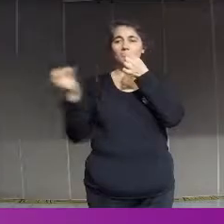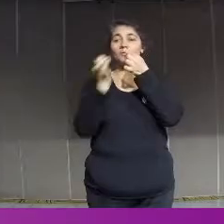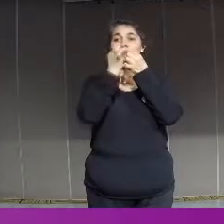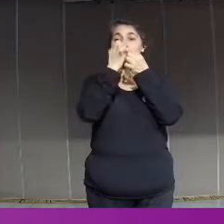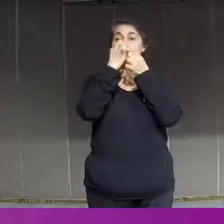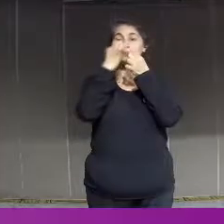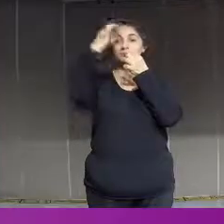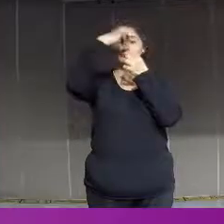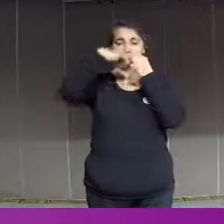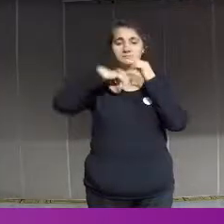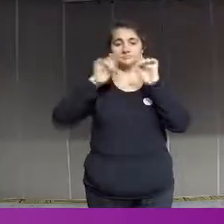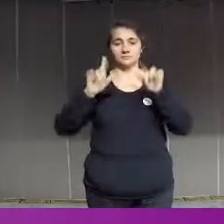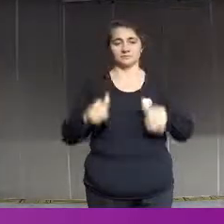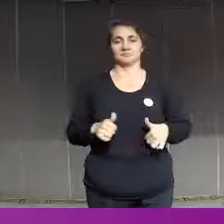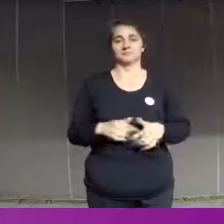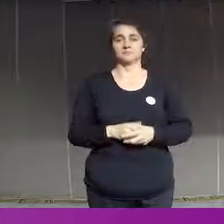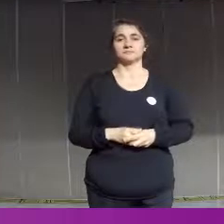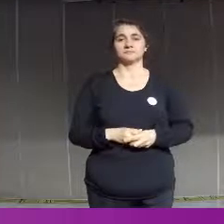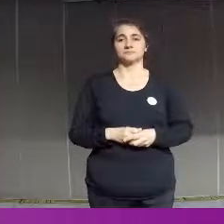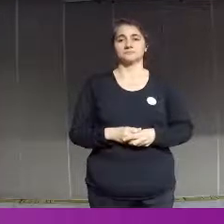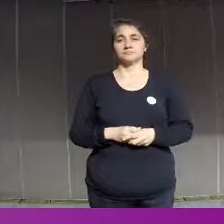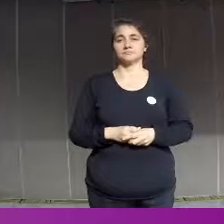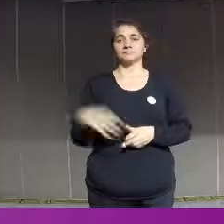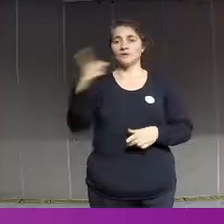¿Terminamos? Ahí está. Muchas gracias. Bueno,